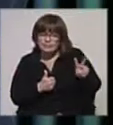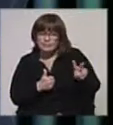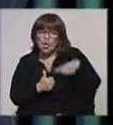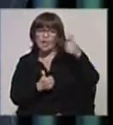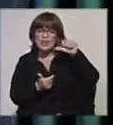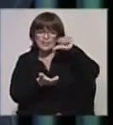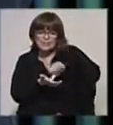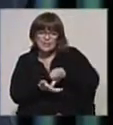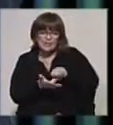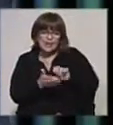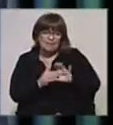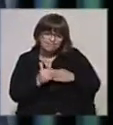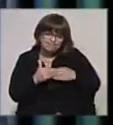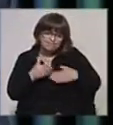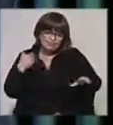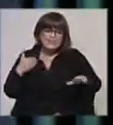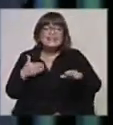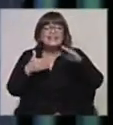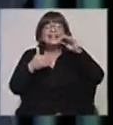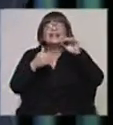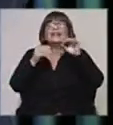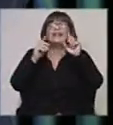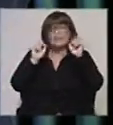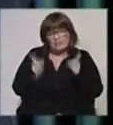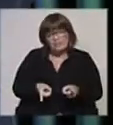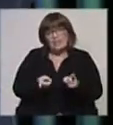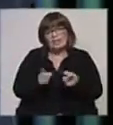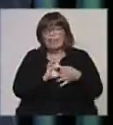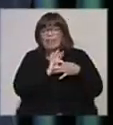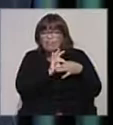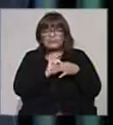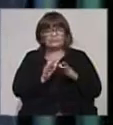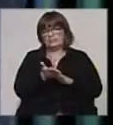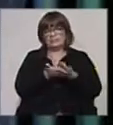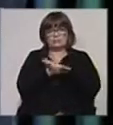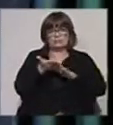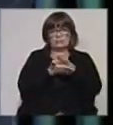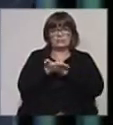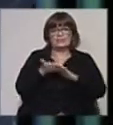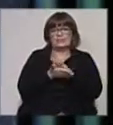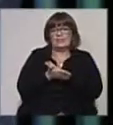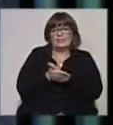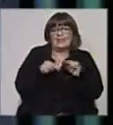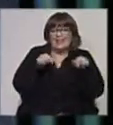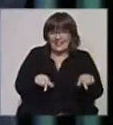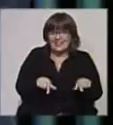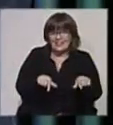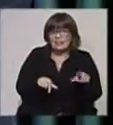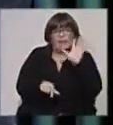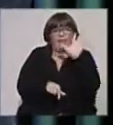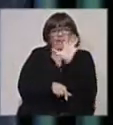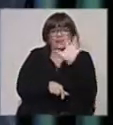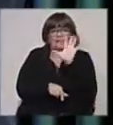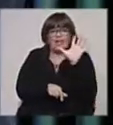extranjera e idealmente sin ataduras de un medio que en realidad no tiene nada que ver con